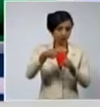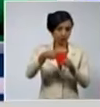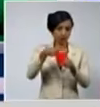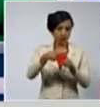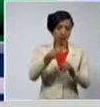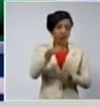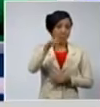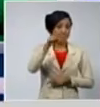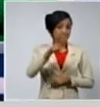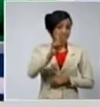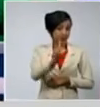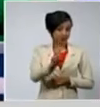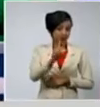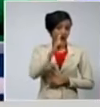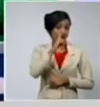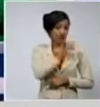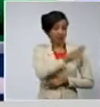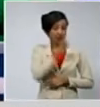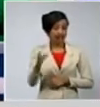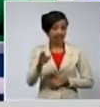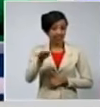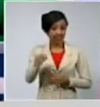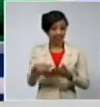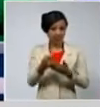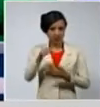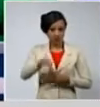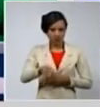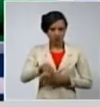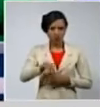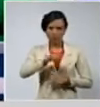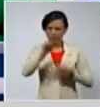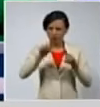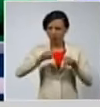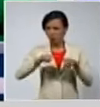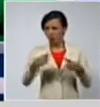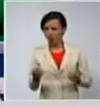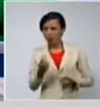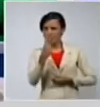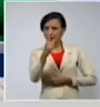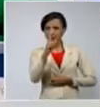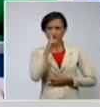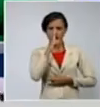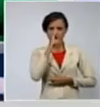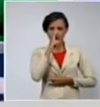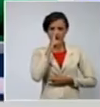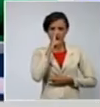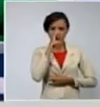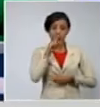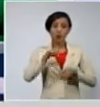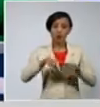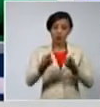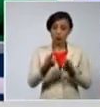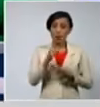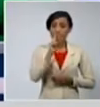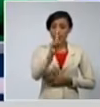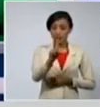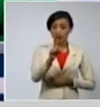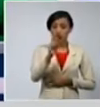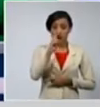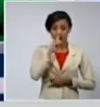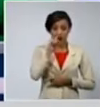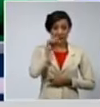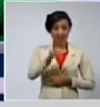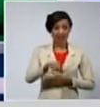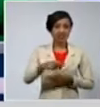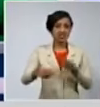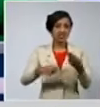la fecha, ustedes dirán, bueno, ¿por qué coge el 1 de noviembre? Creo que ya lo conocen, fue la fecha en que se hizo la apertura